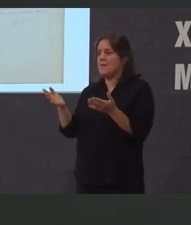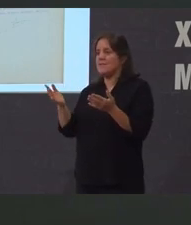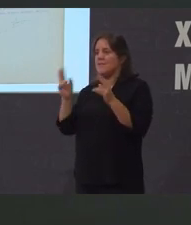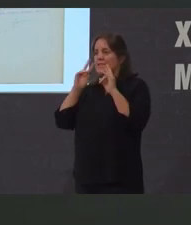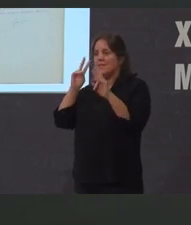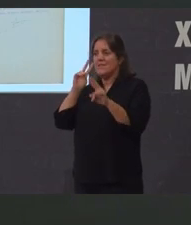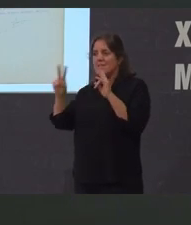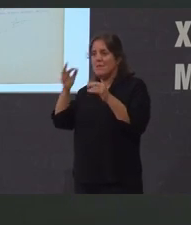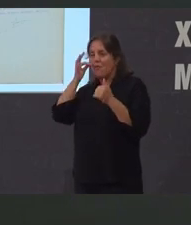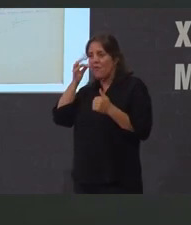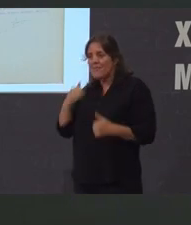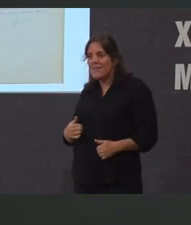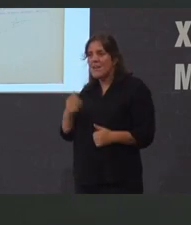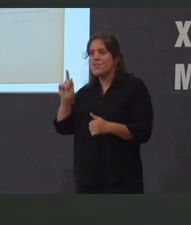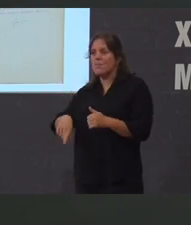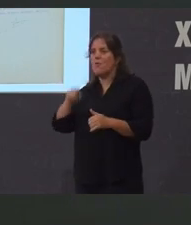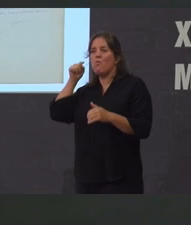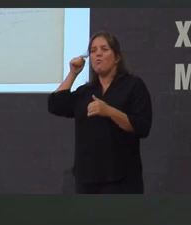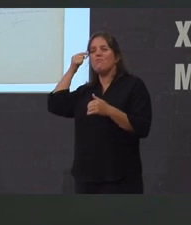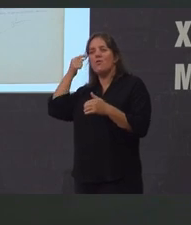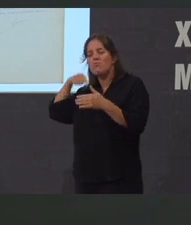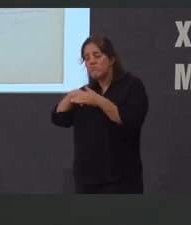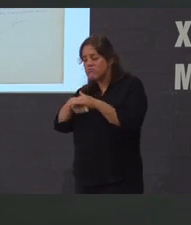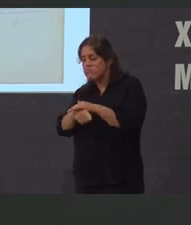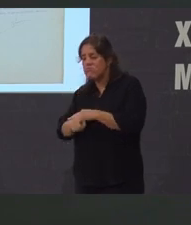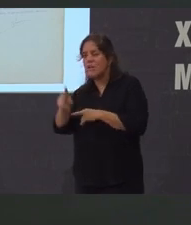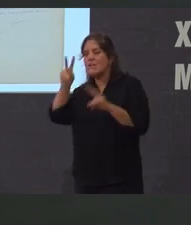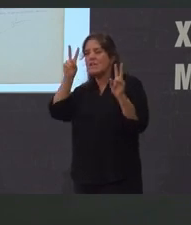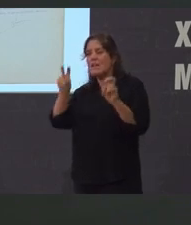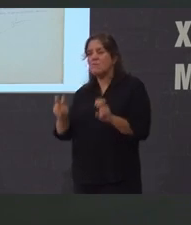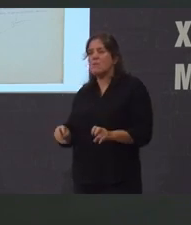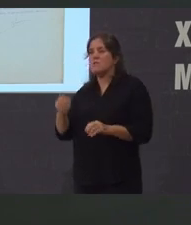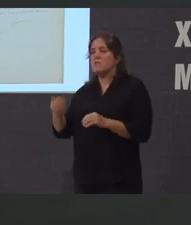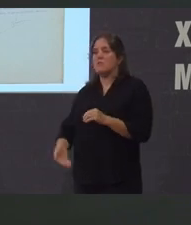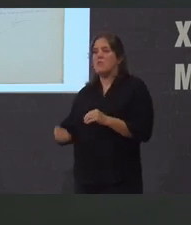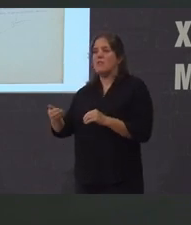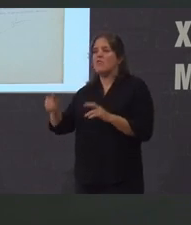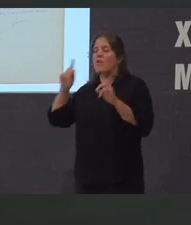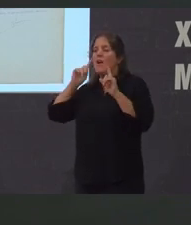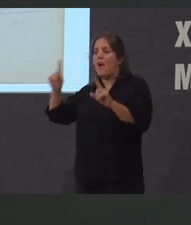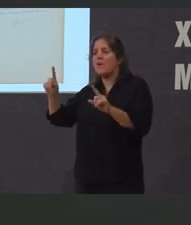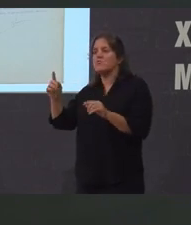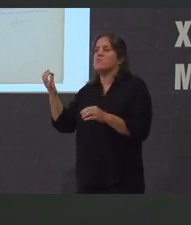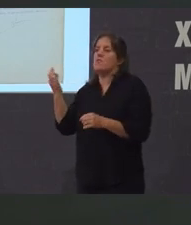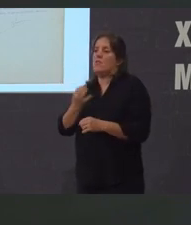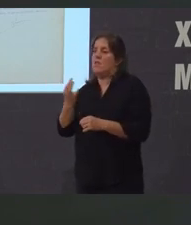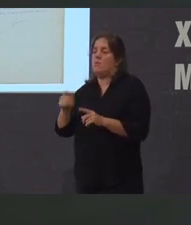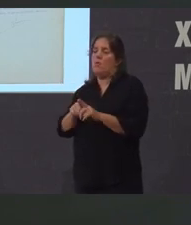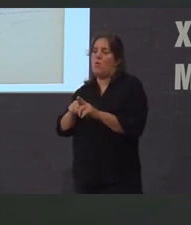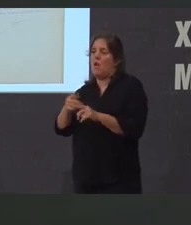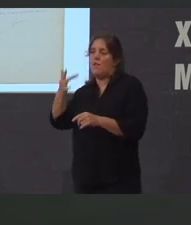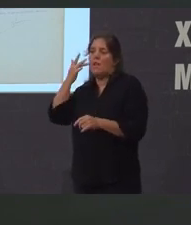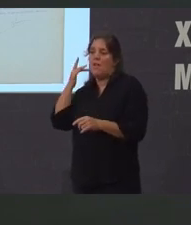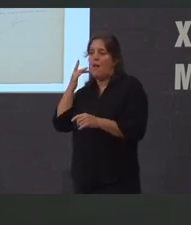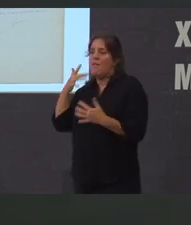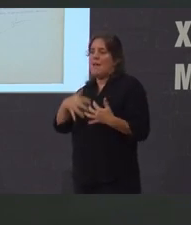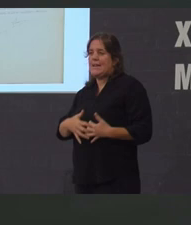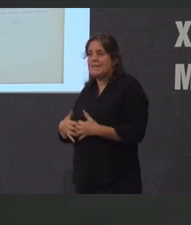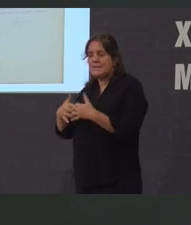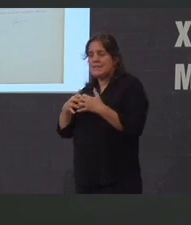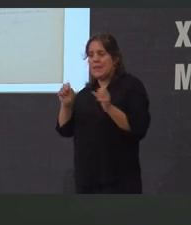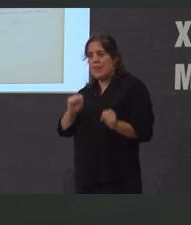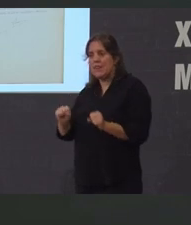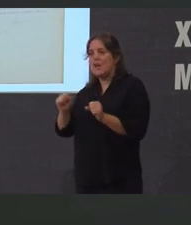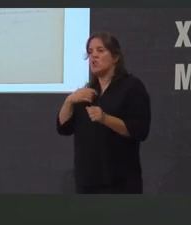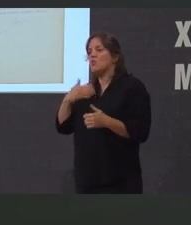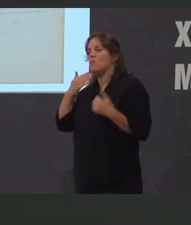e máis física, senón afondar noutro tipo de cuestións e, de logo, estes son casos de verdadeira dignidade e resistencia, así que